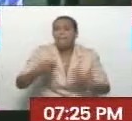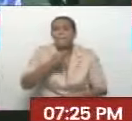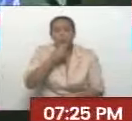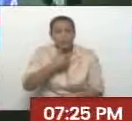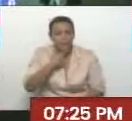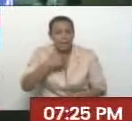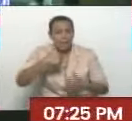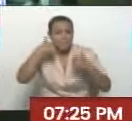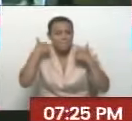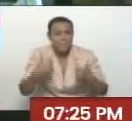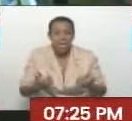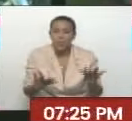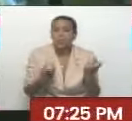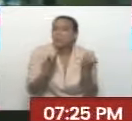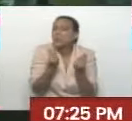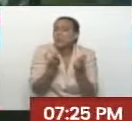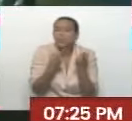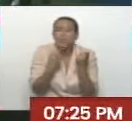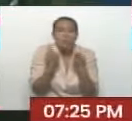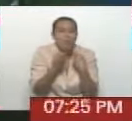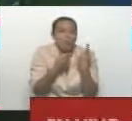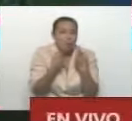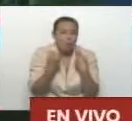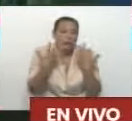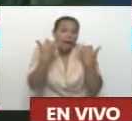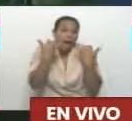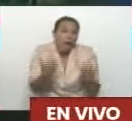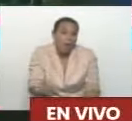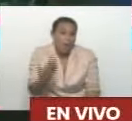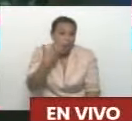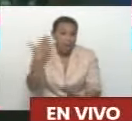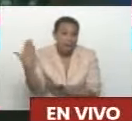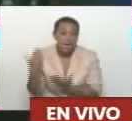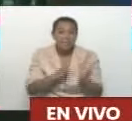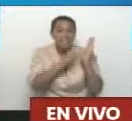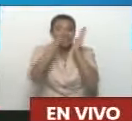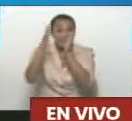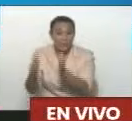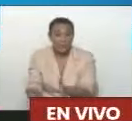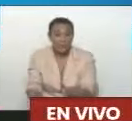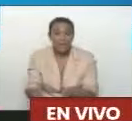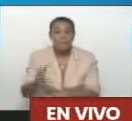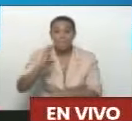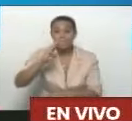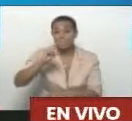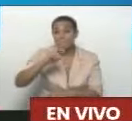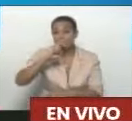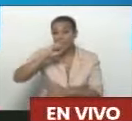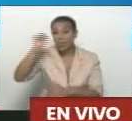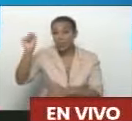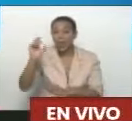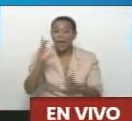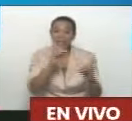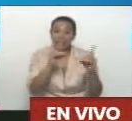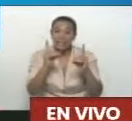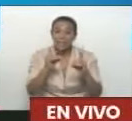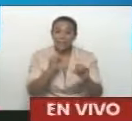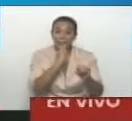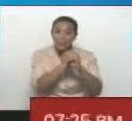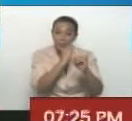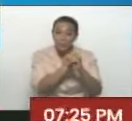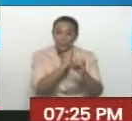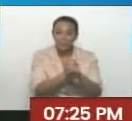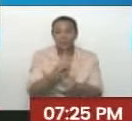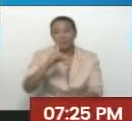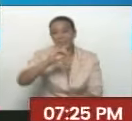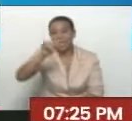bonita, colorida, y vamos a ver entonces el segmento de Zona Digital.